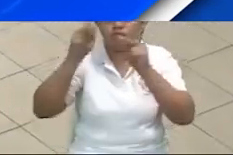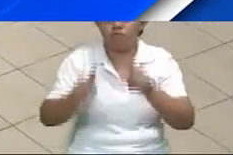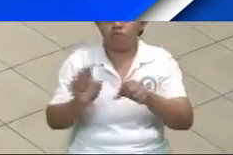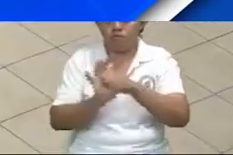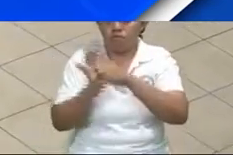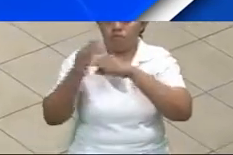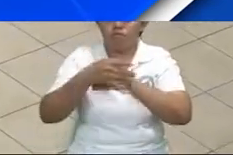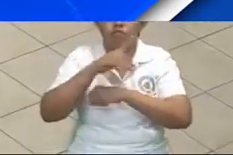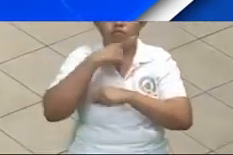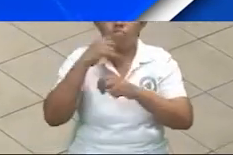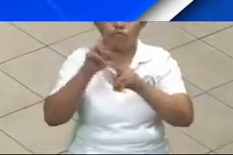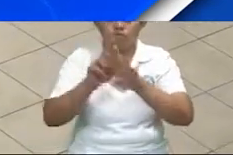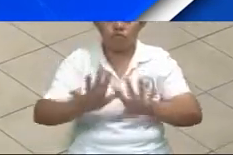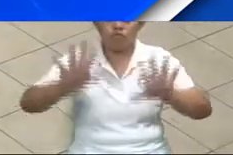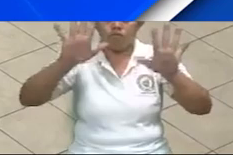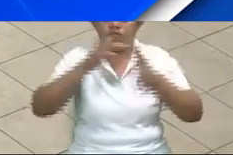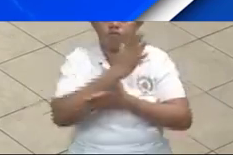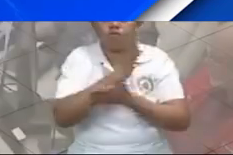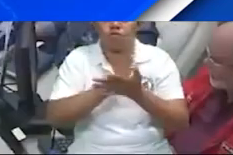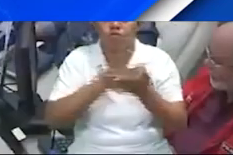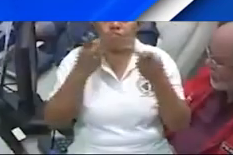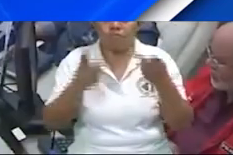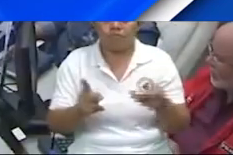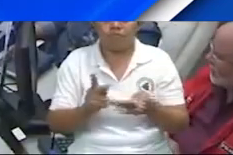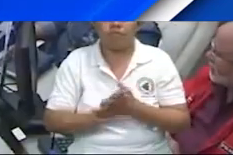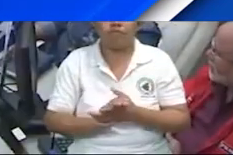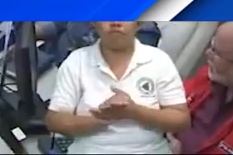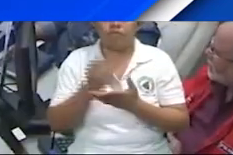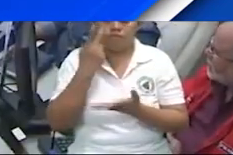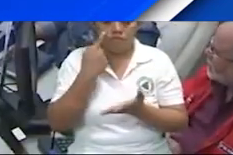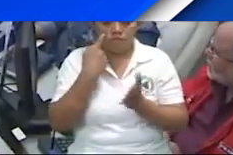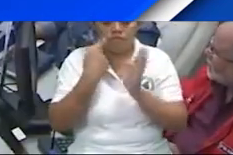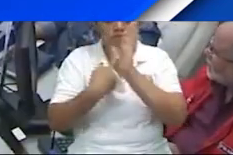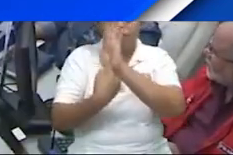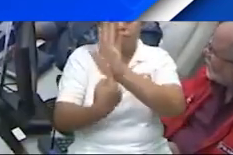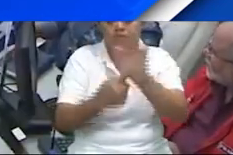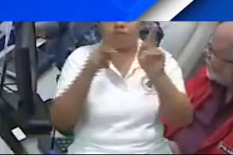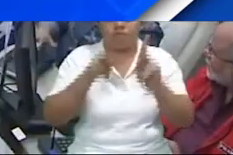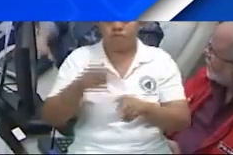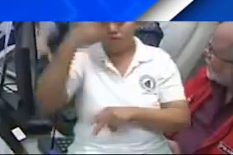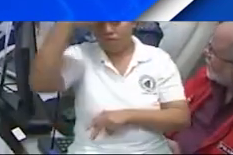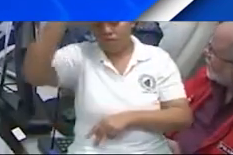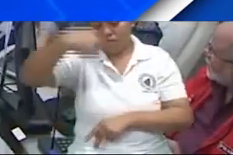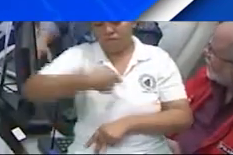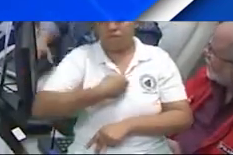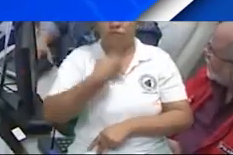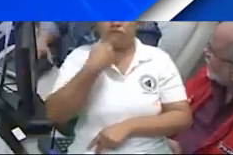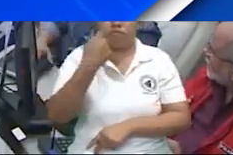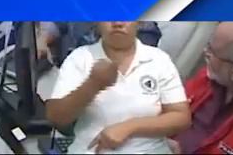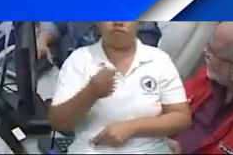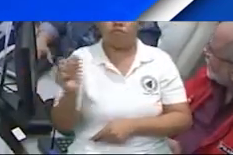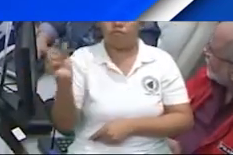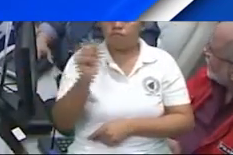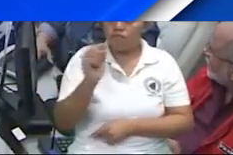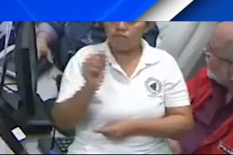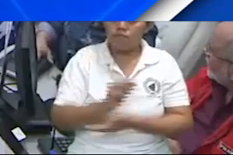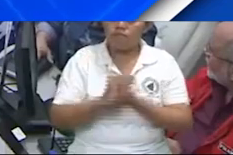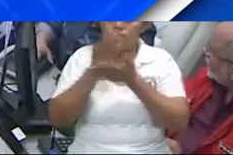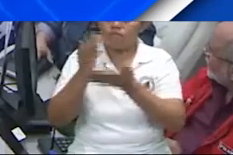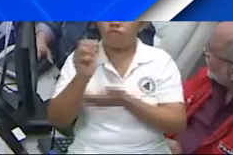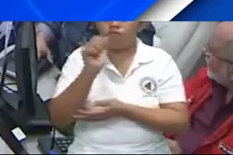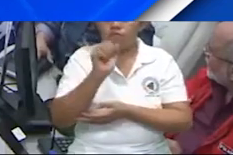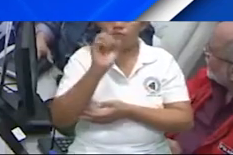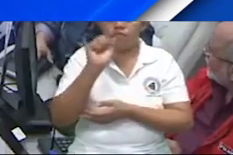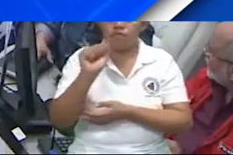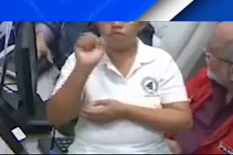verde e inclusivo lo representantes de los donantes y los prestatarios de